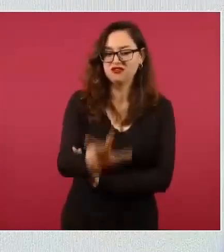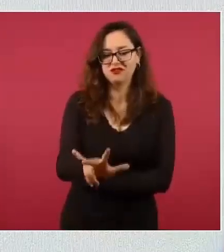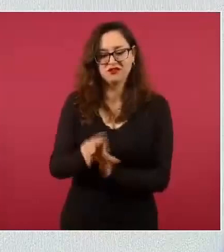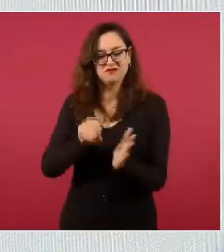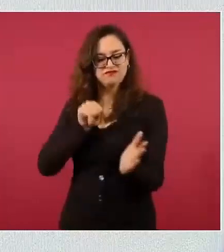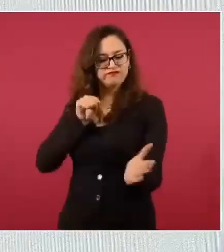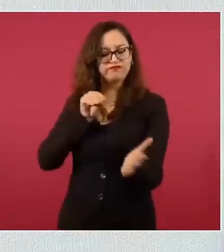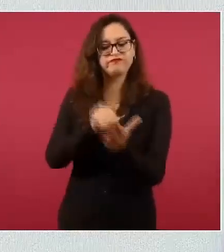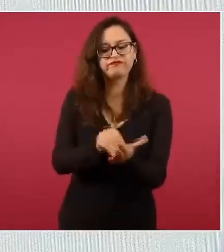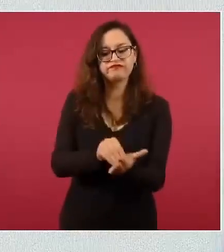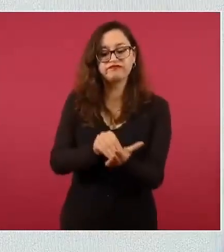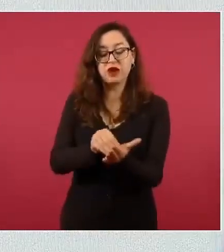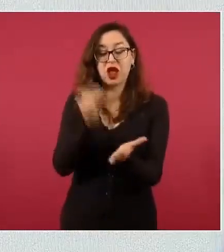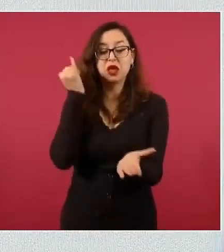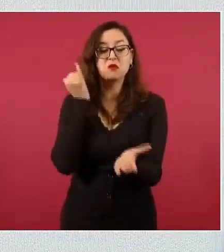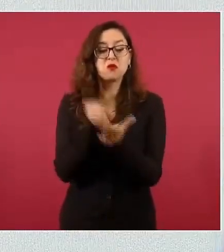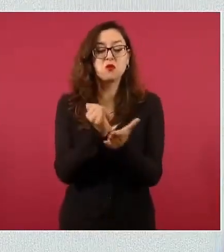impuestos.